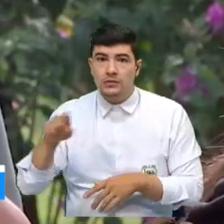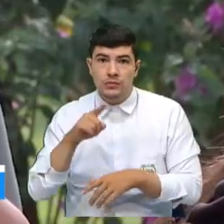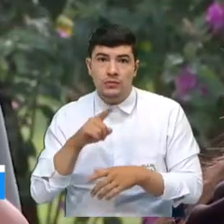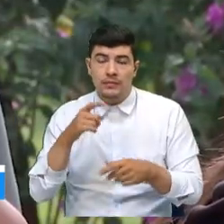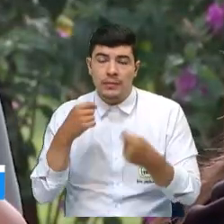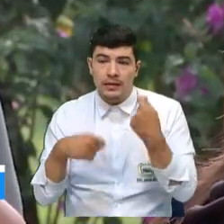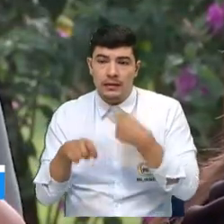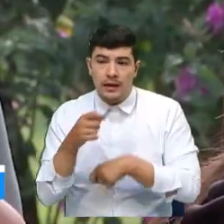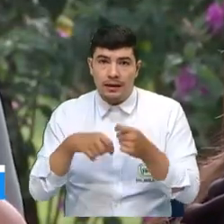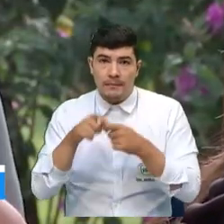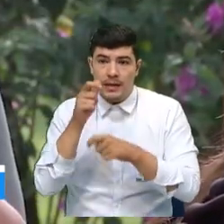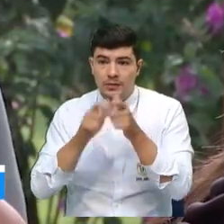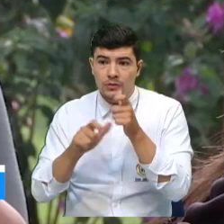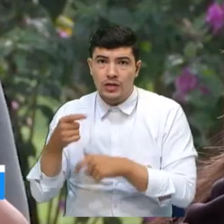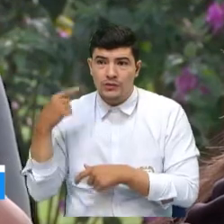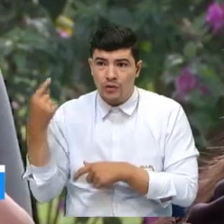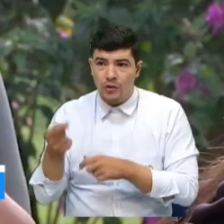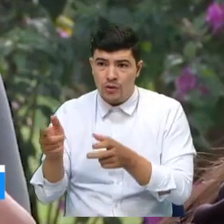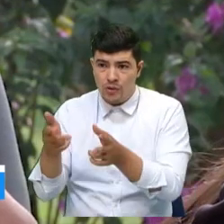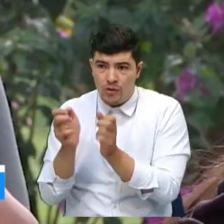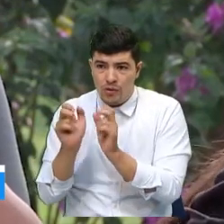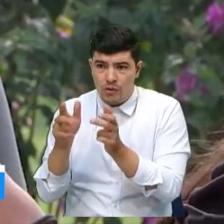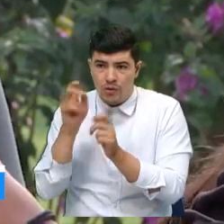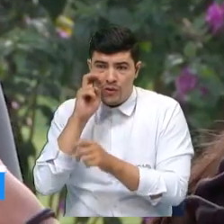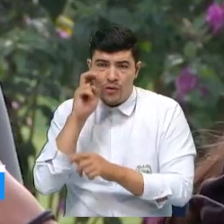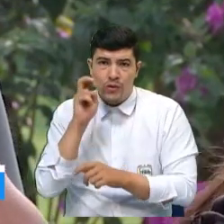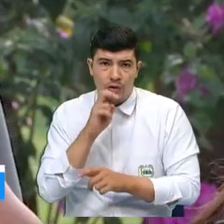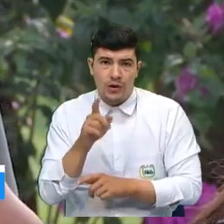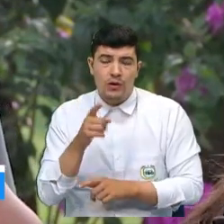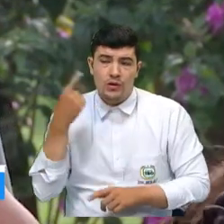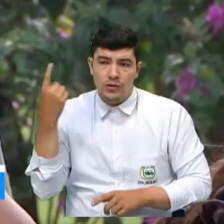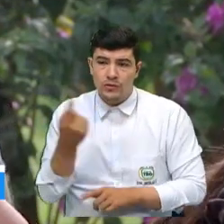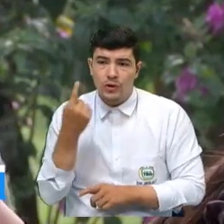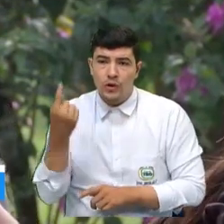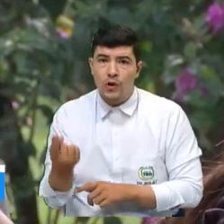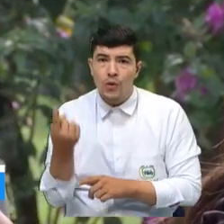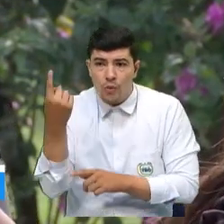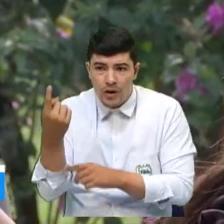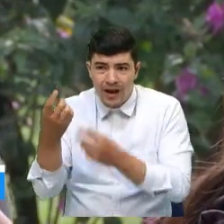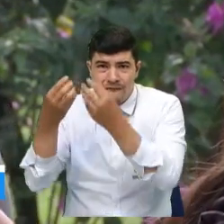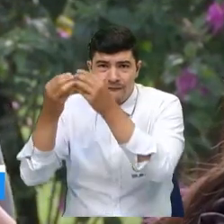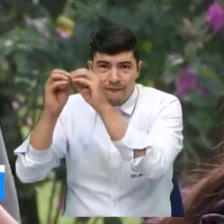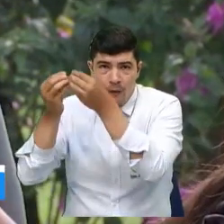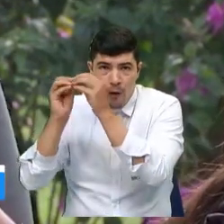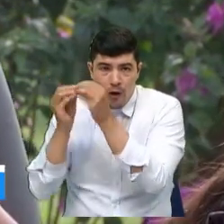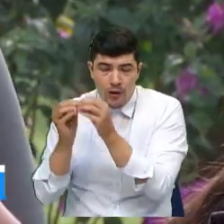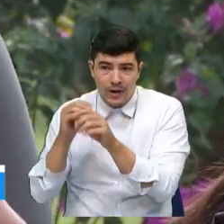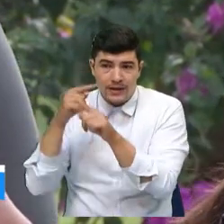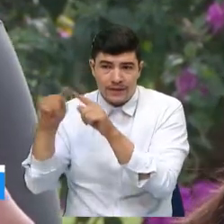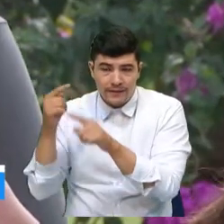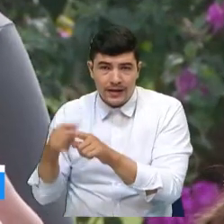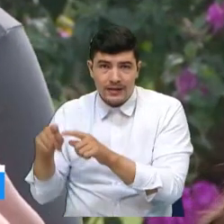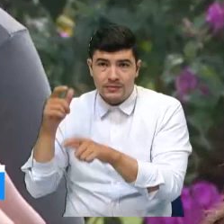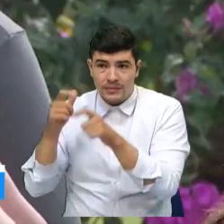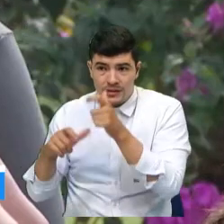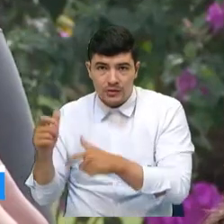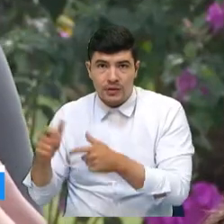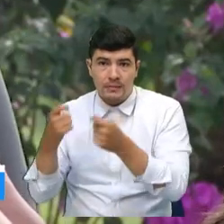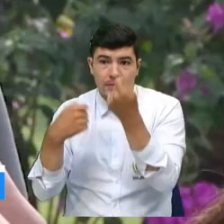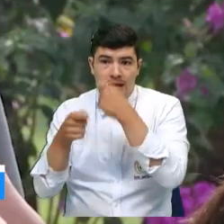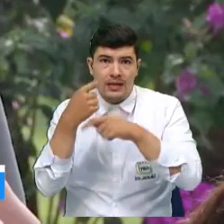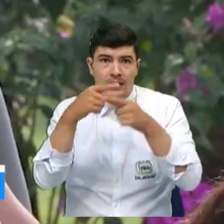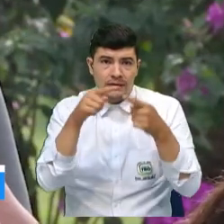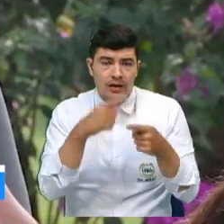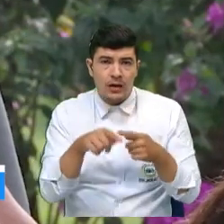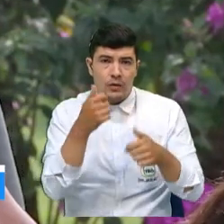trata de personas solamente con la explotación sexual. Con la explotación sexual sería uno de los tipos de trata de personas, habiendo otras